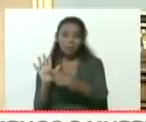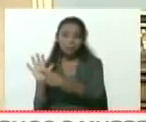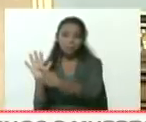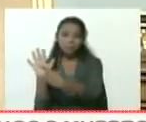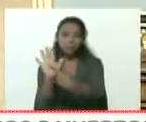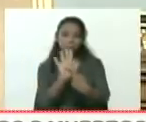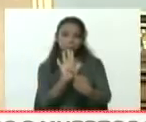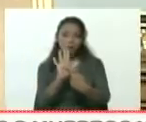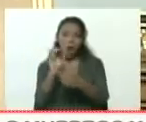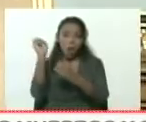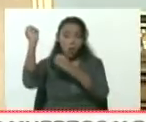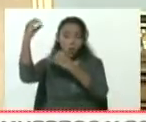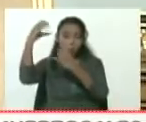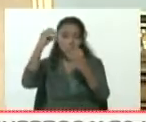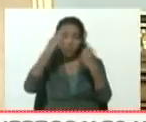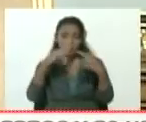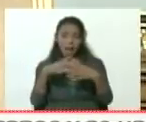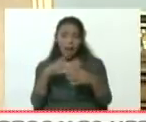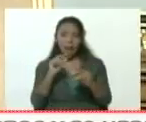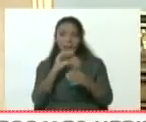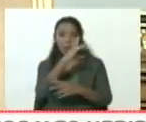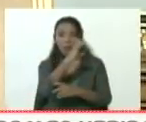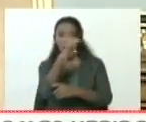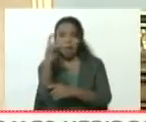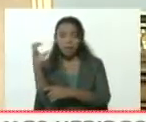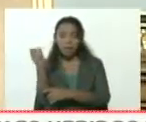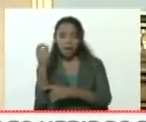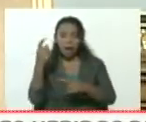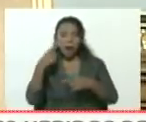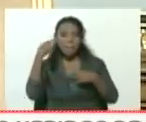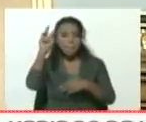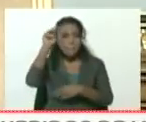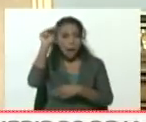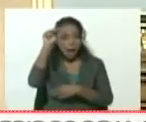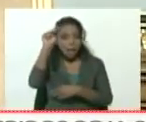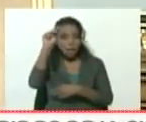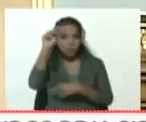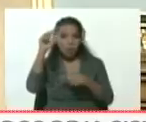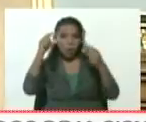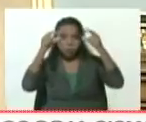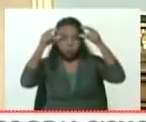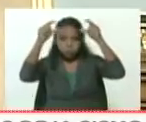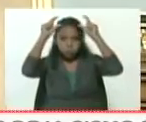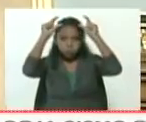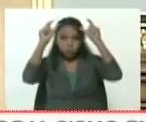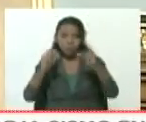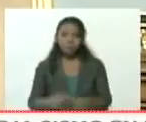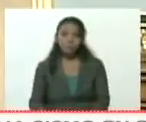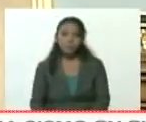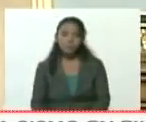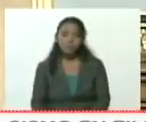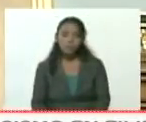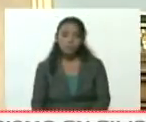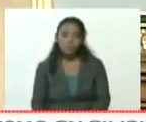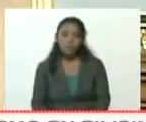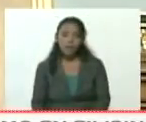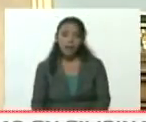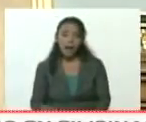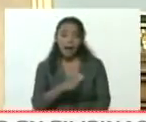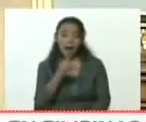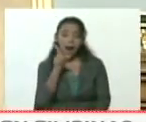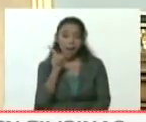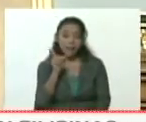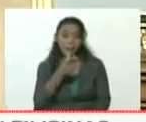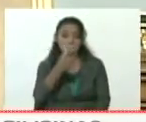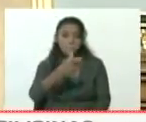las letras de nuestro maestro Simón Rodríguez. Esos compatriotas que, bueno, empezamos acá en Venezuela con